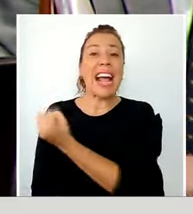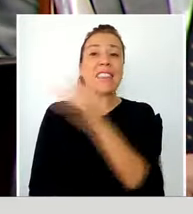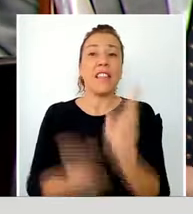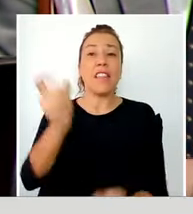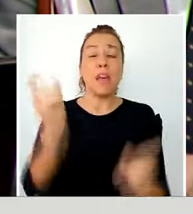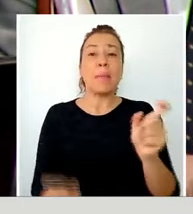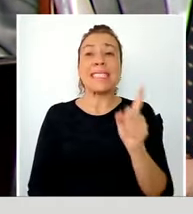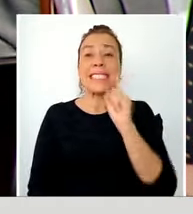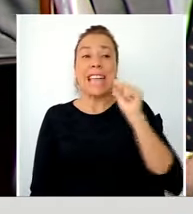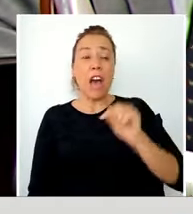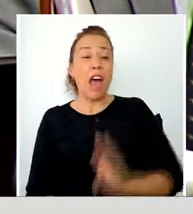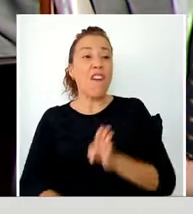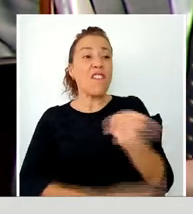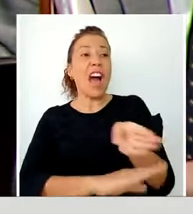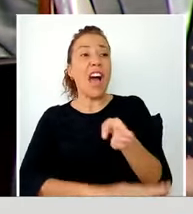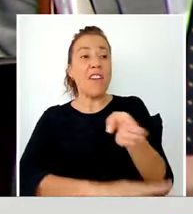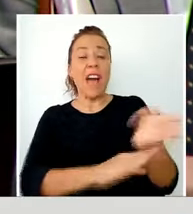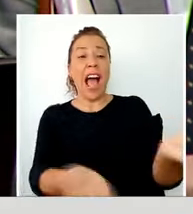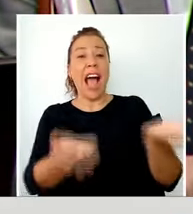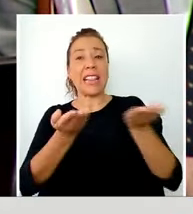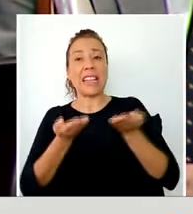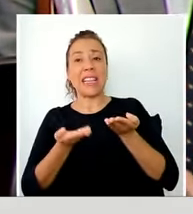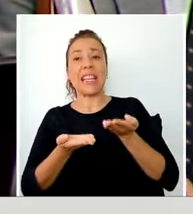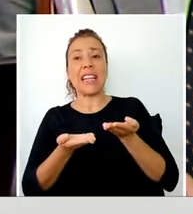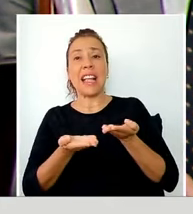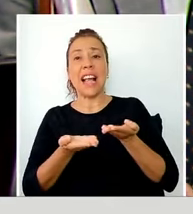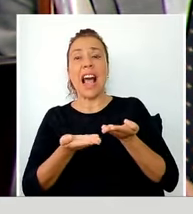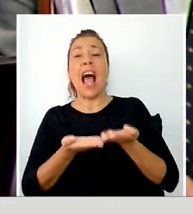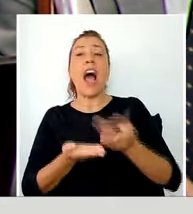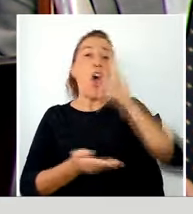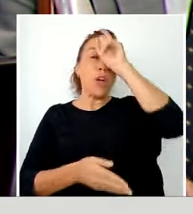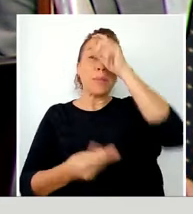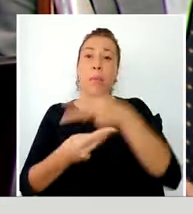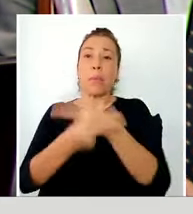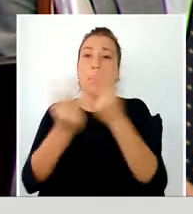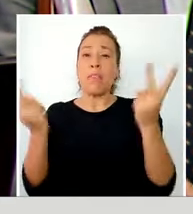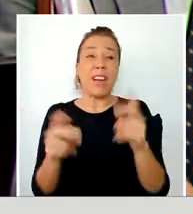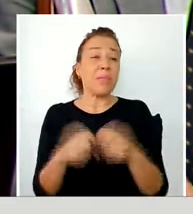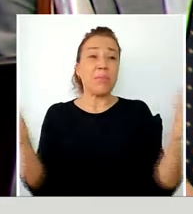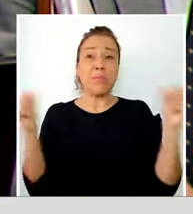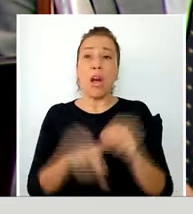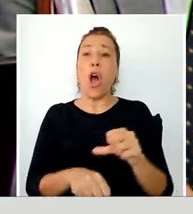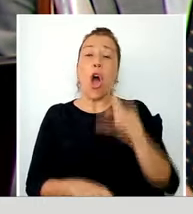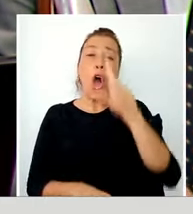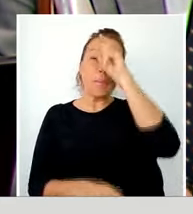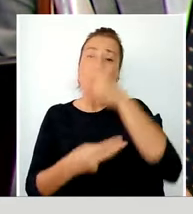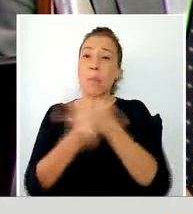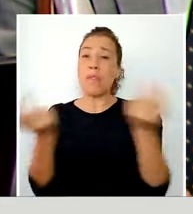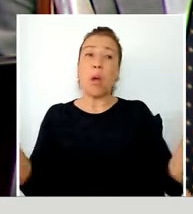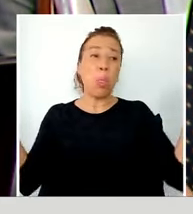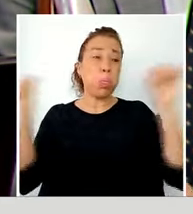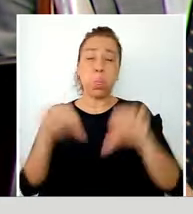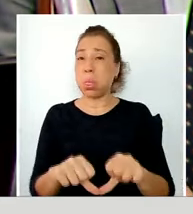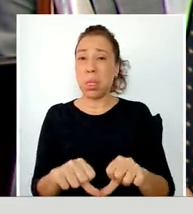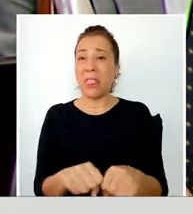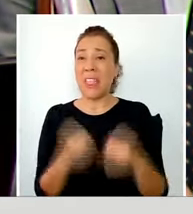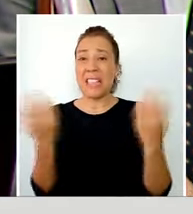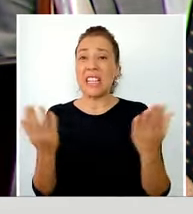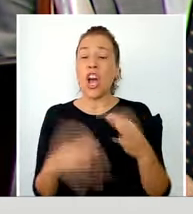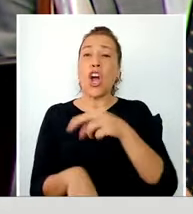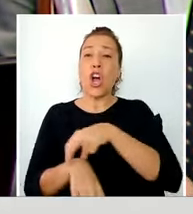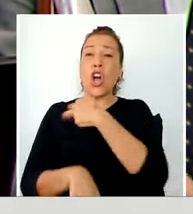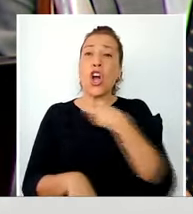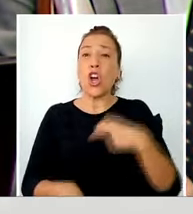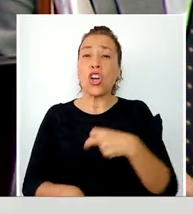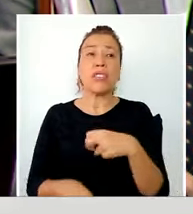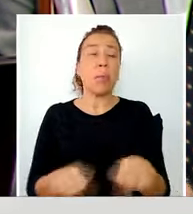yendo a atenderse a la salud Estatal si es un desastre los hospitales públicos son un desastre los consultorios son un desastre